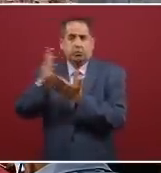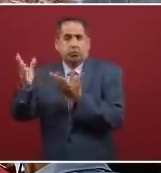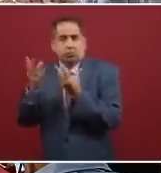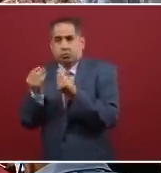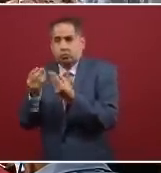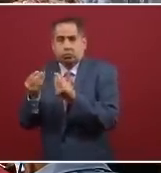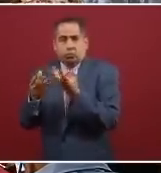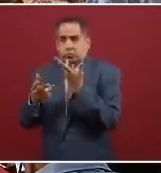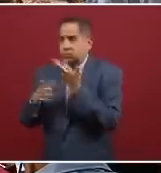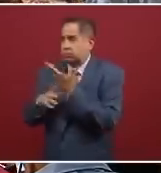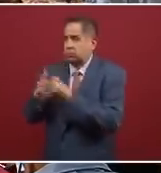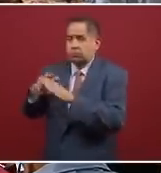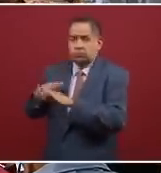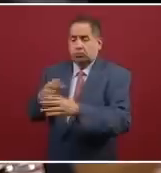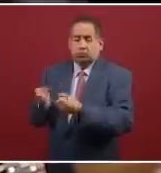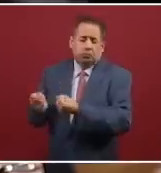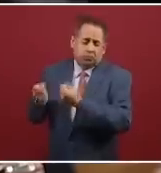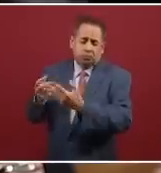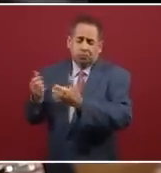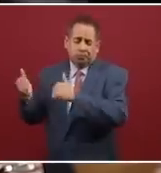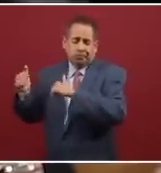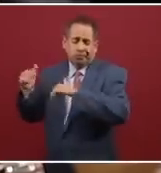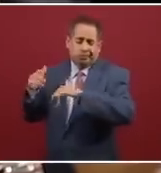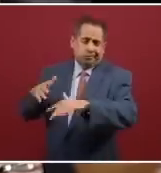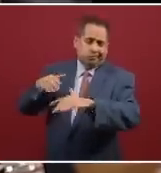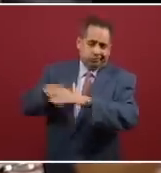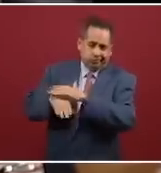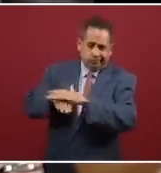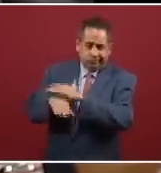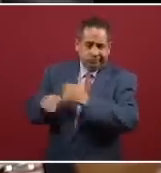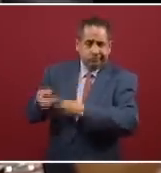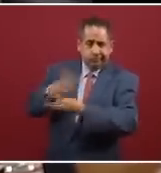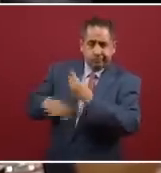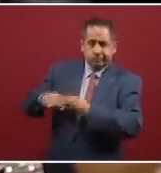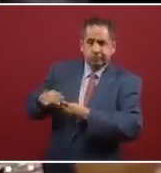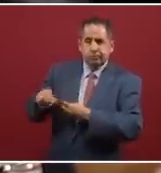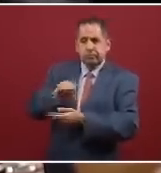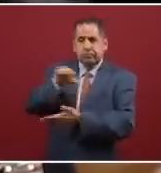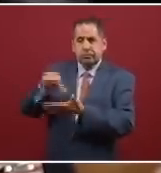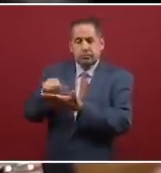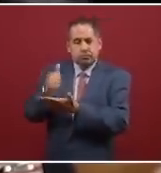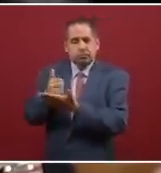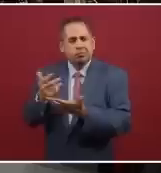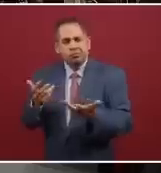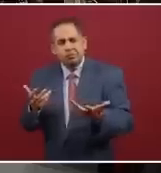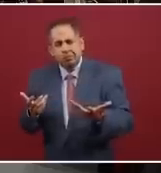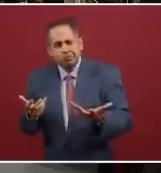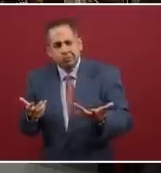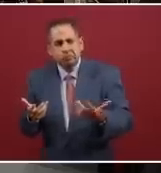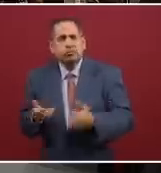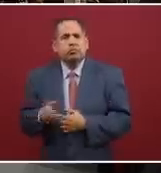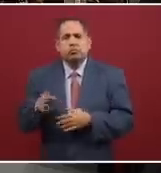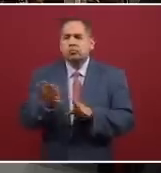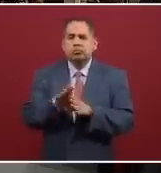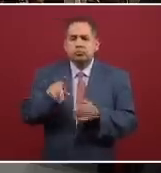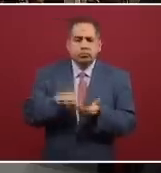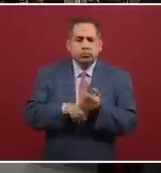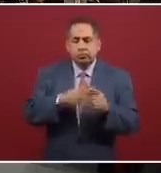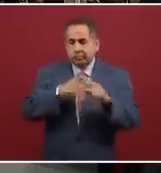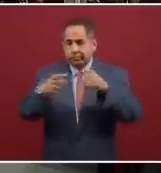en su capacidad por la cantidad de gente que llegaba de centroamérica hacia méxico cómo se van a organizar en estas ciudades